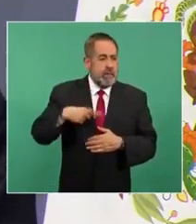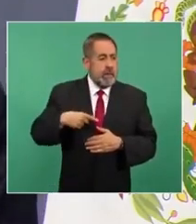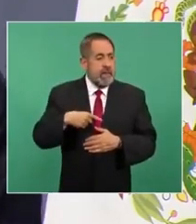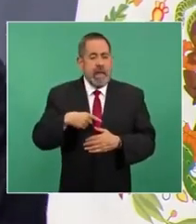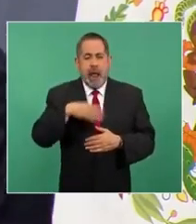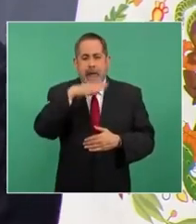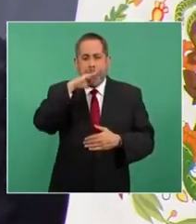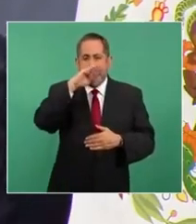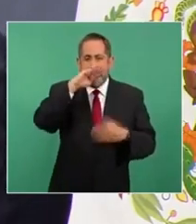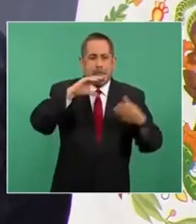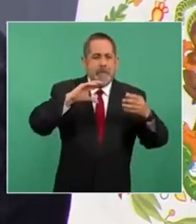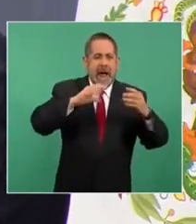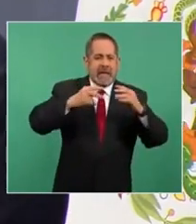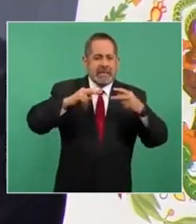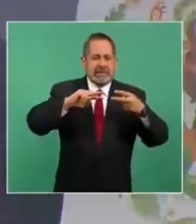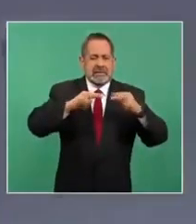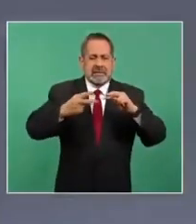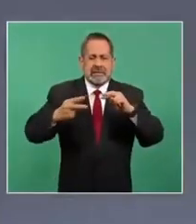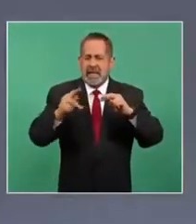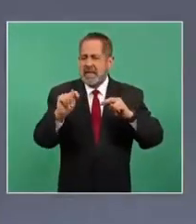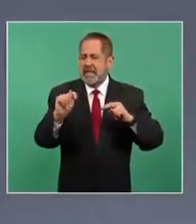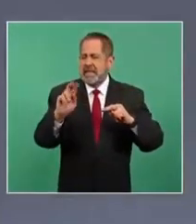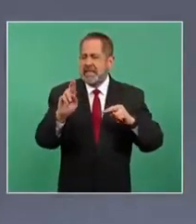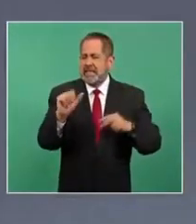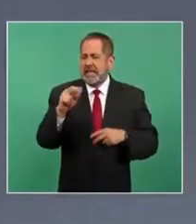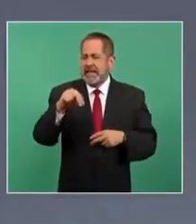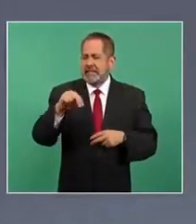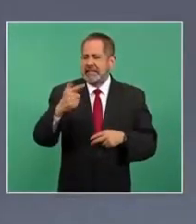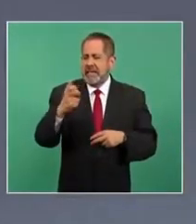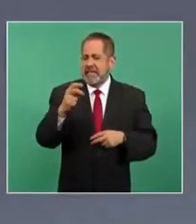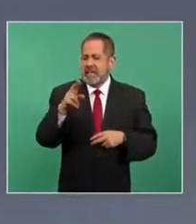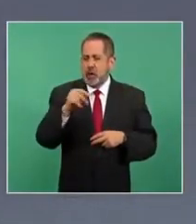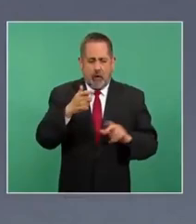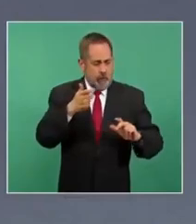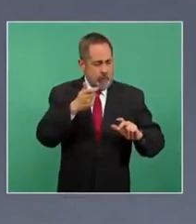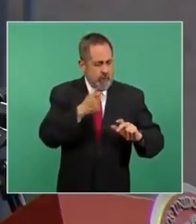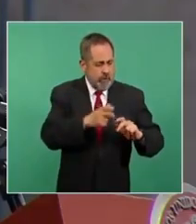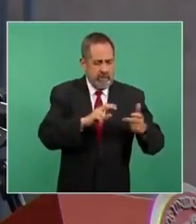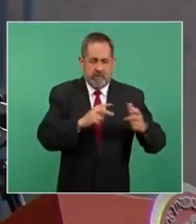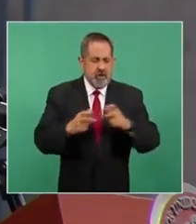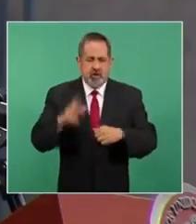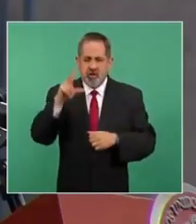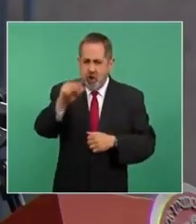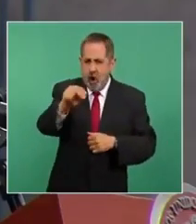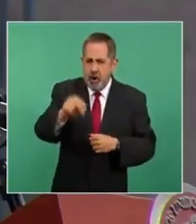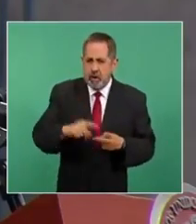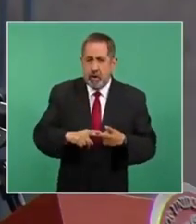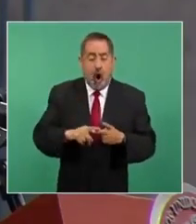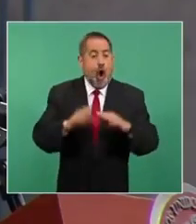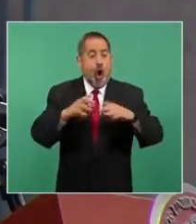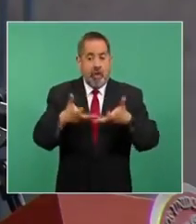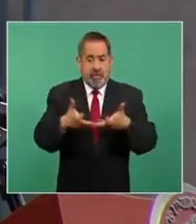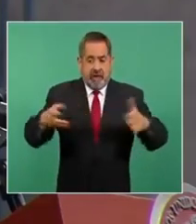transgénico. No se usará fracking